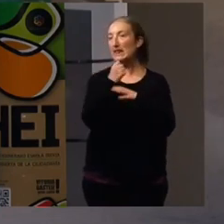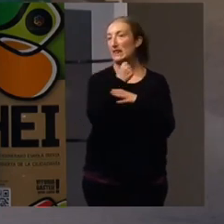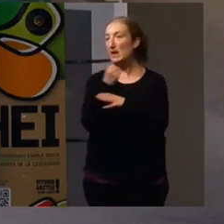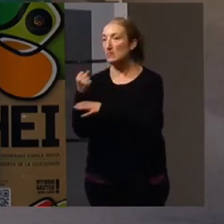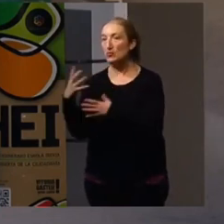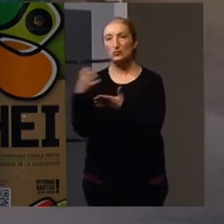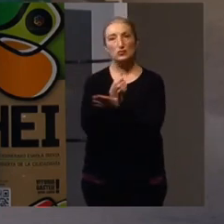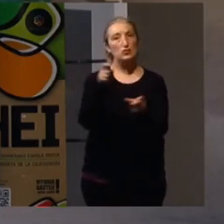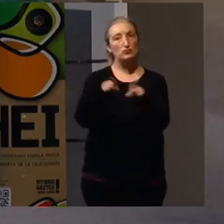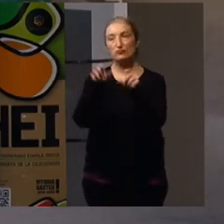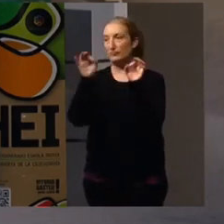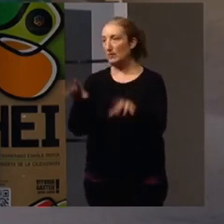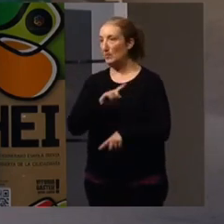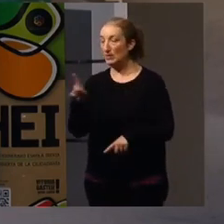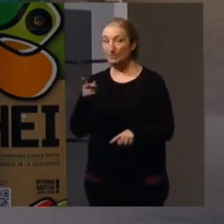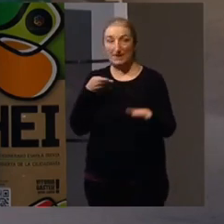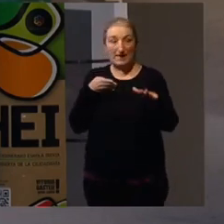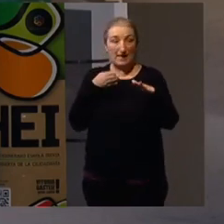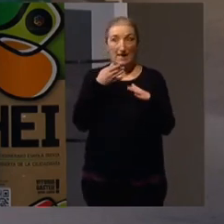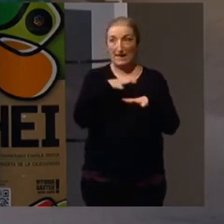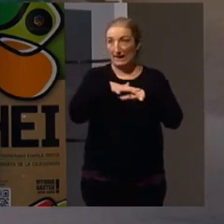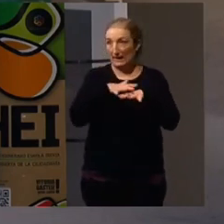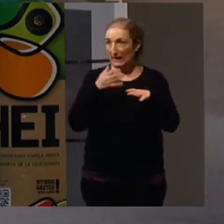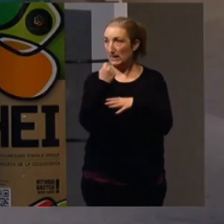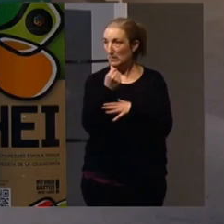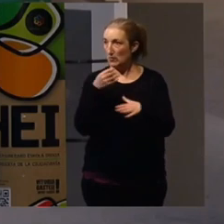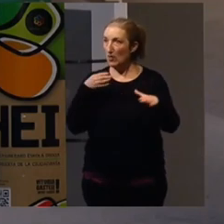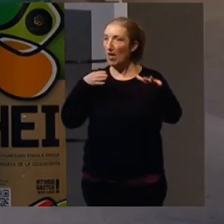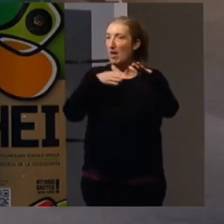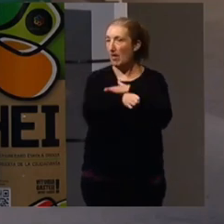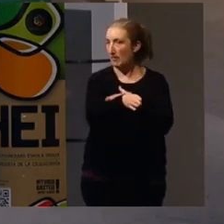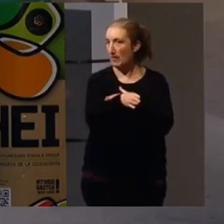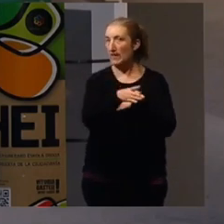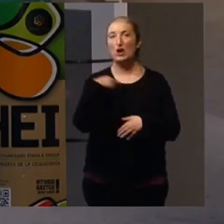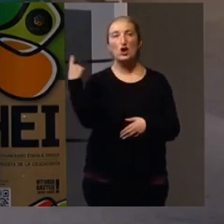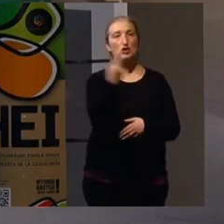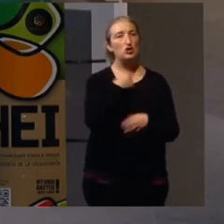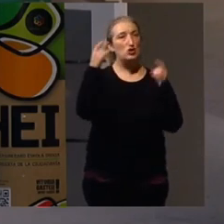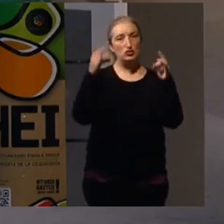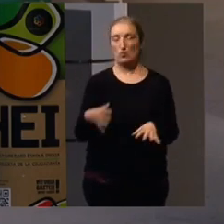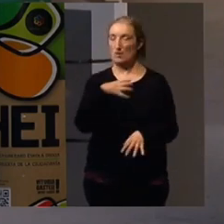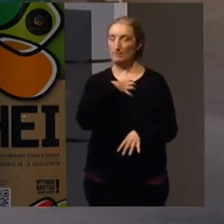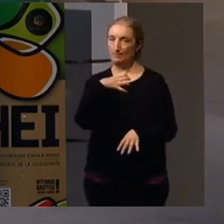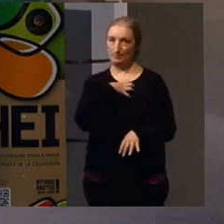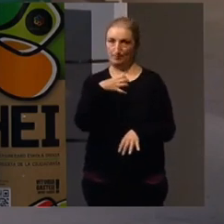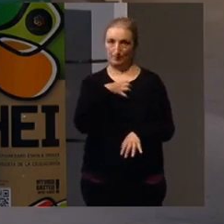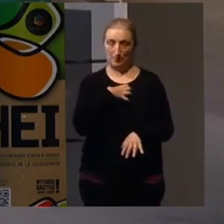si la tienes, poder acceder a ella, a veces también es una cuestión que no está al alcance de todo el mundo.